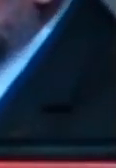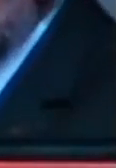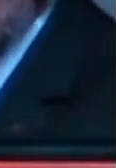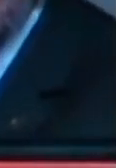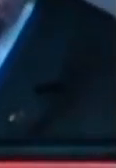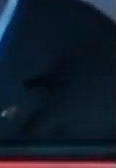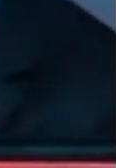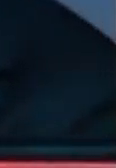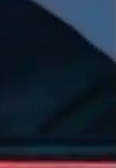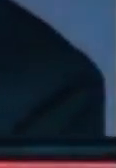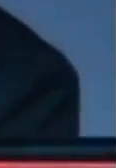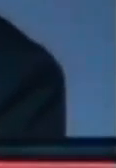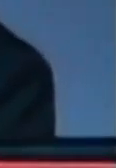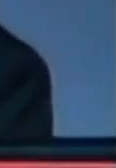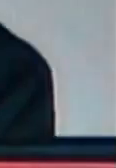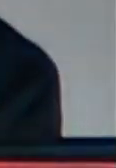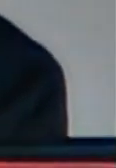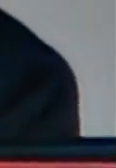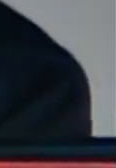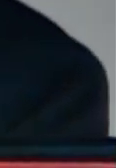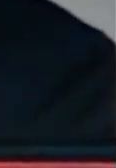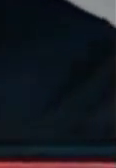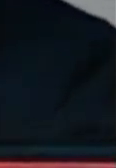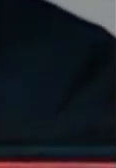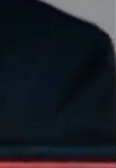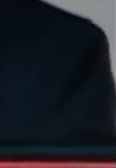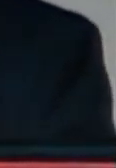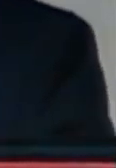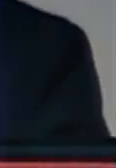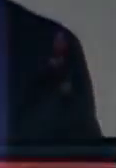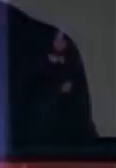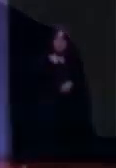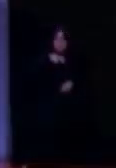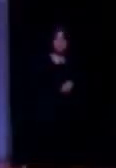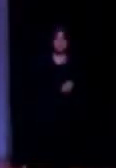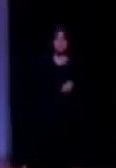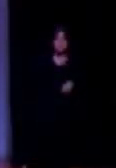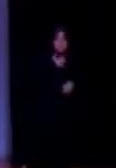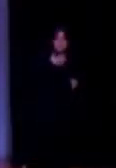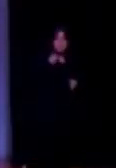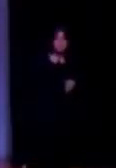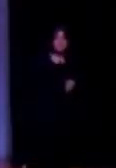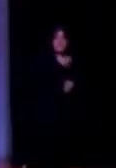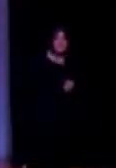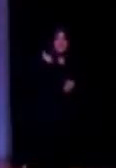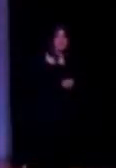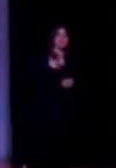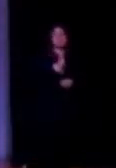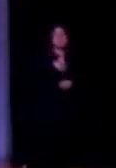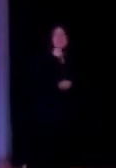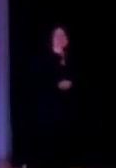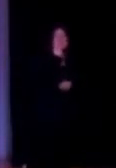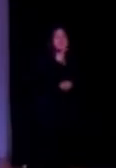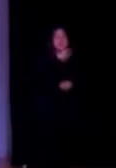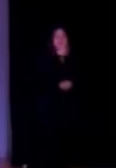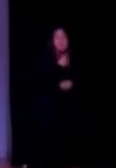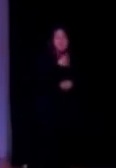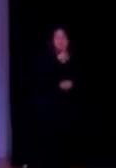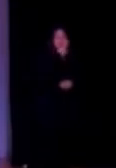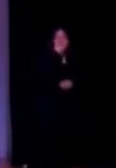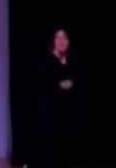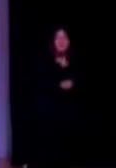creencia permanente en las posibilidades. Eso lleva a algunos autores, como Mark Rimeyer, a decir, es que quizá cuando hablamos, él dice, de la tercera